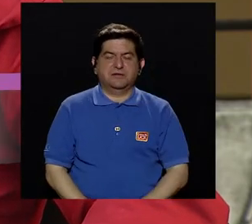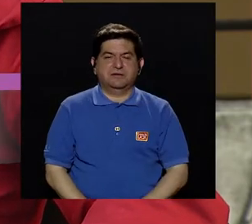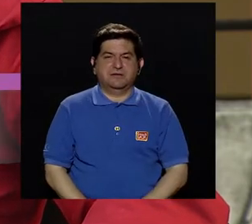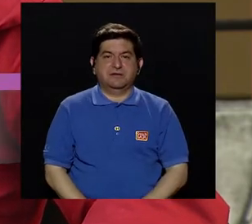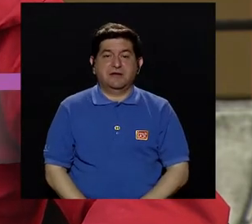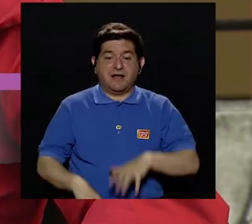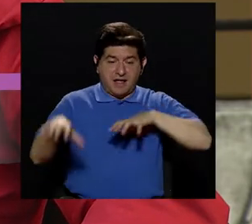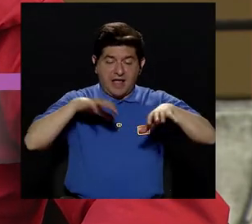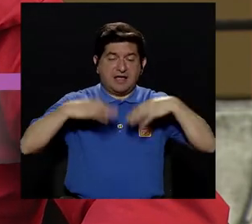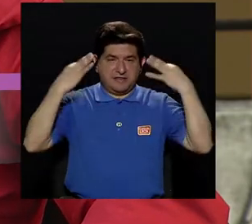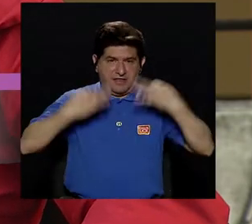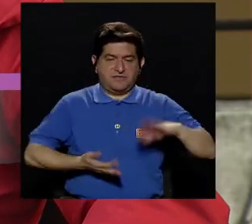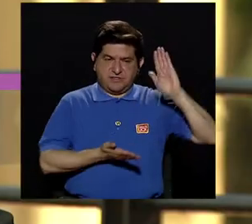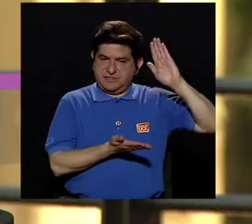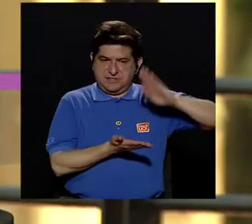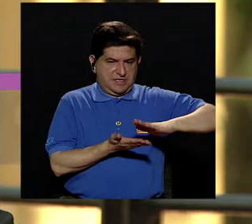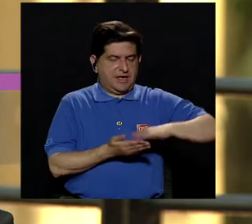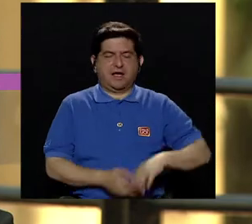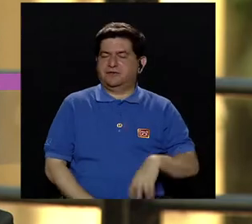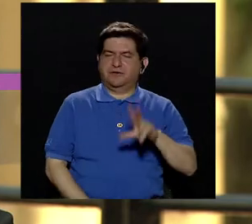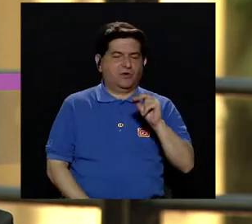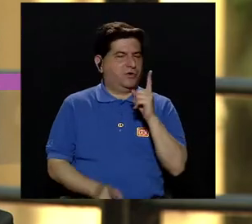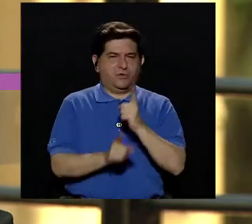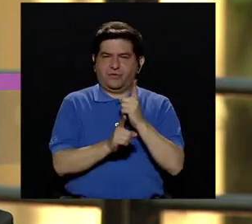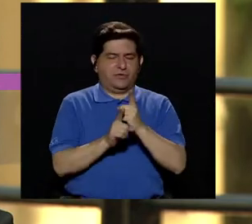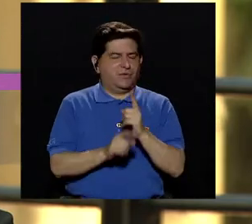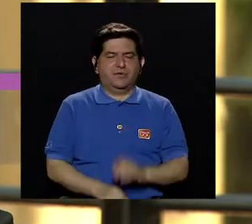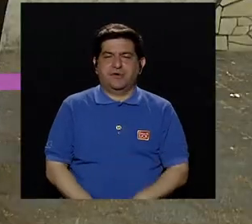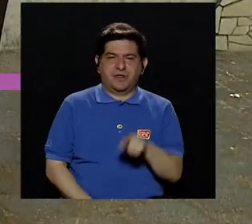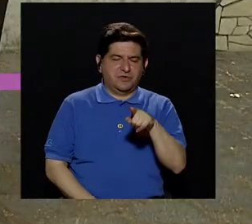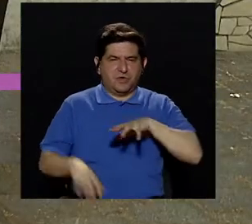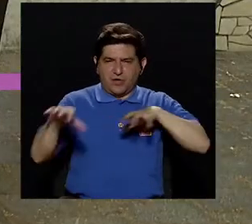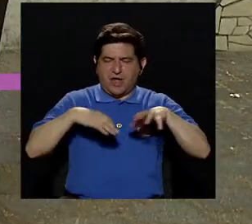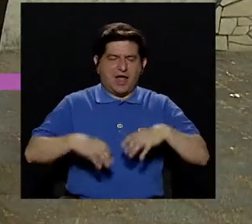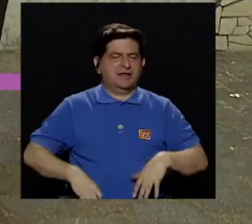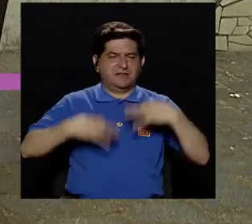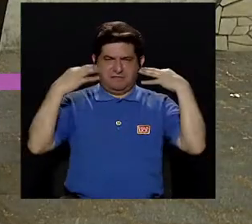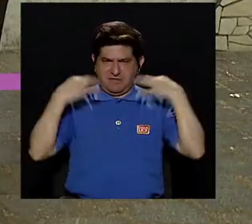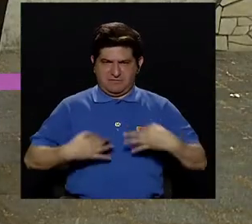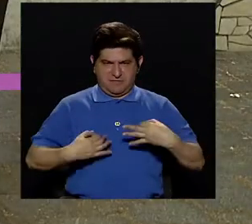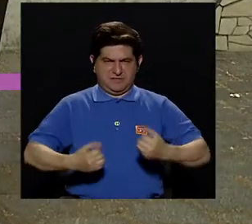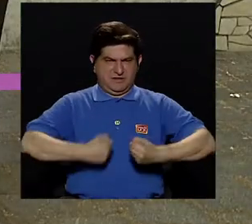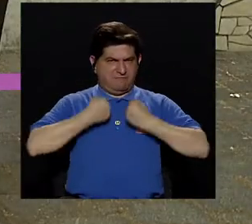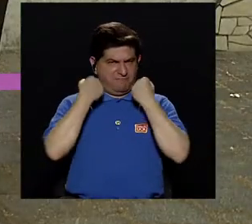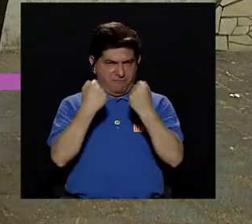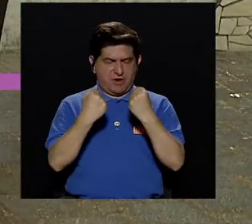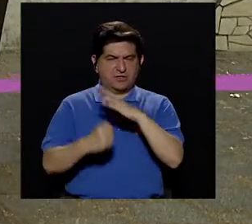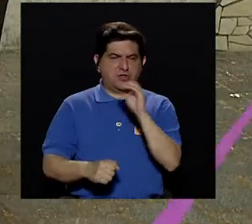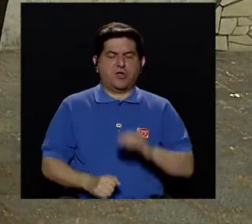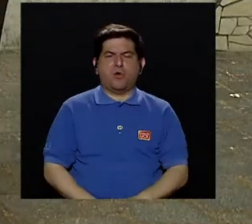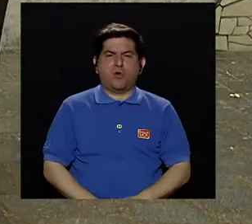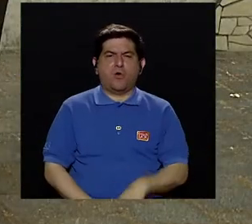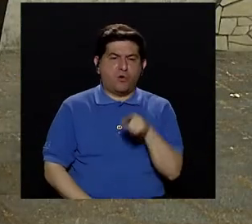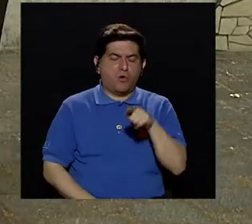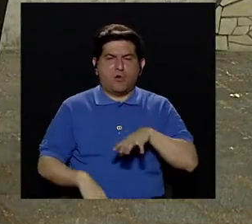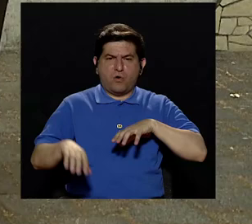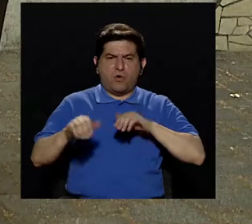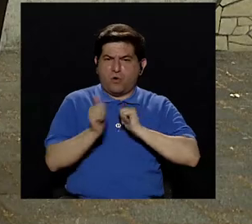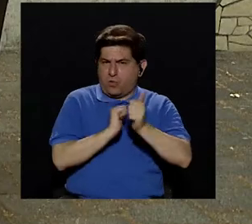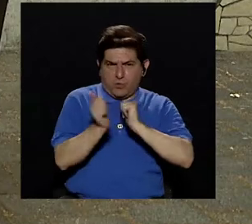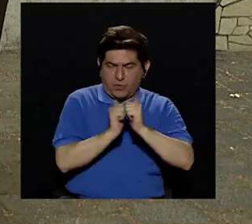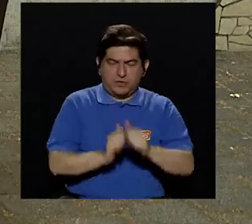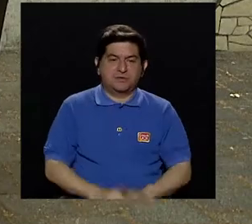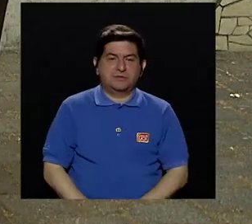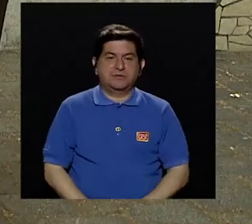debe reducirla por ese día. No se recomienda que haga ejercicio, que tenga un trabajo físico pesado. Entonces hay ciertos trabajos que no van a permitir